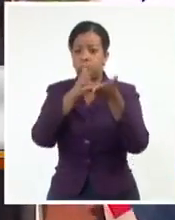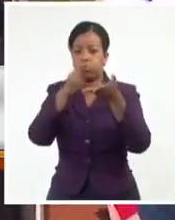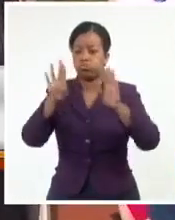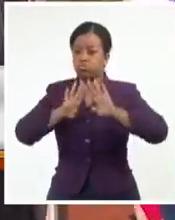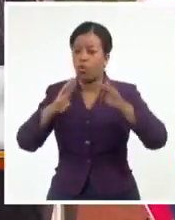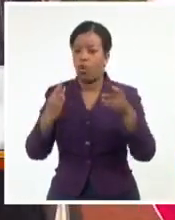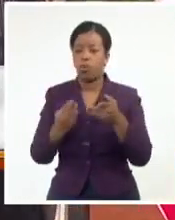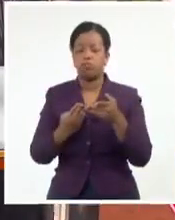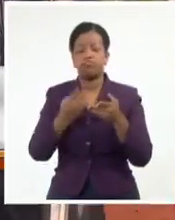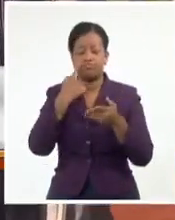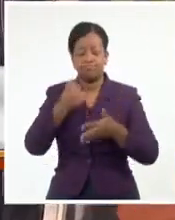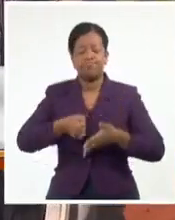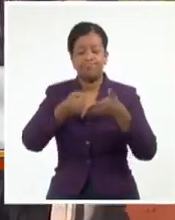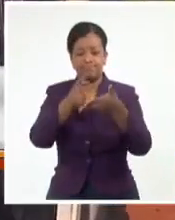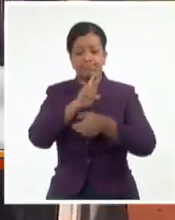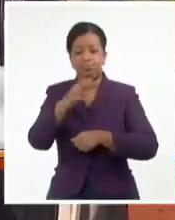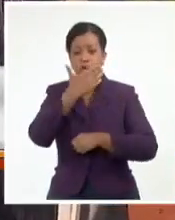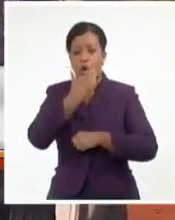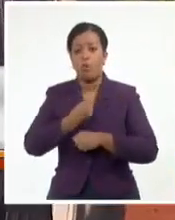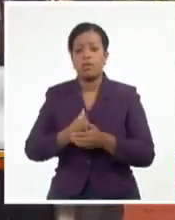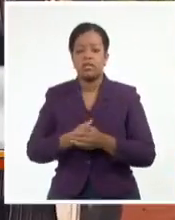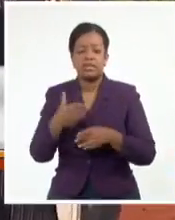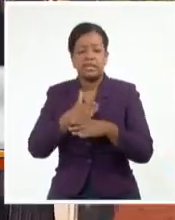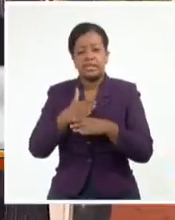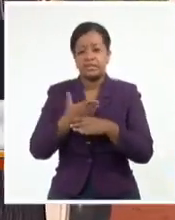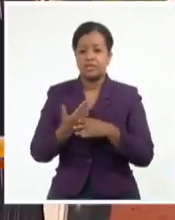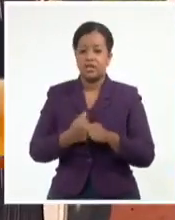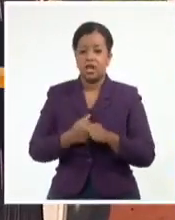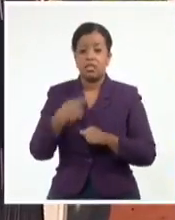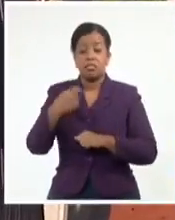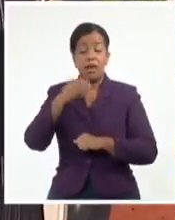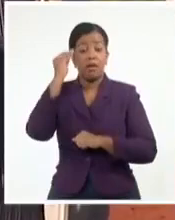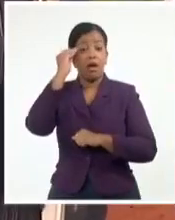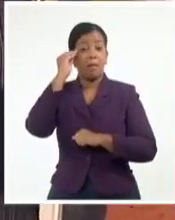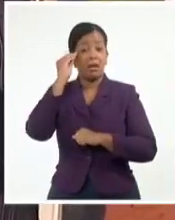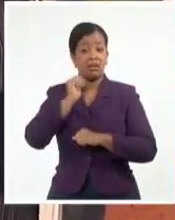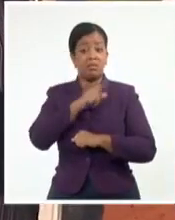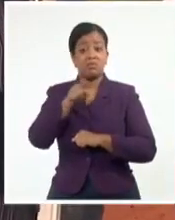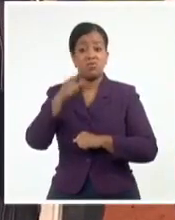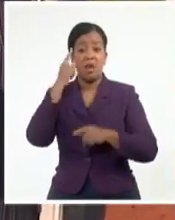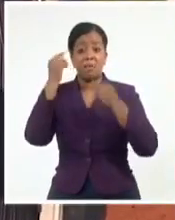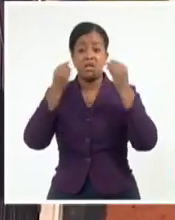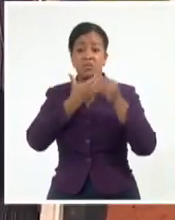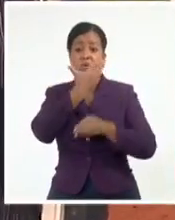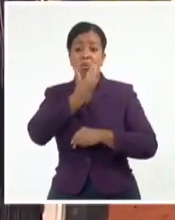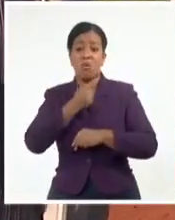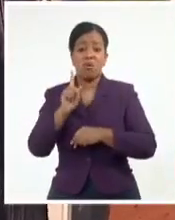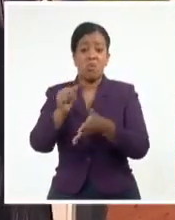todos los terrenos. Y eso también es un mensaje para los que piensan que la juventud...